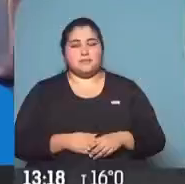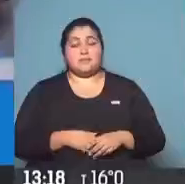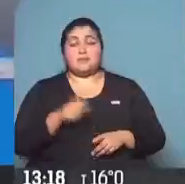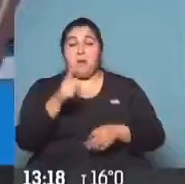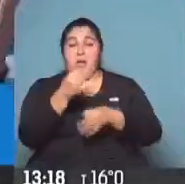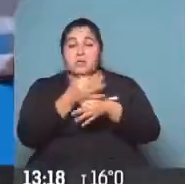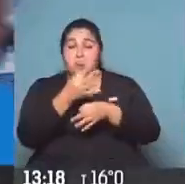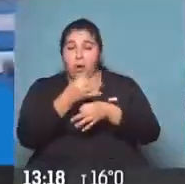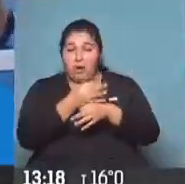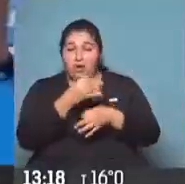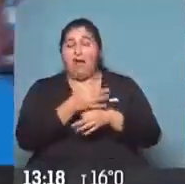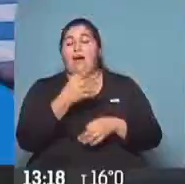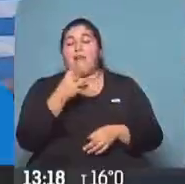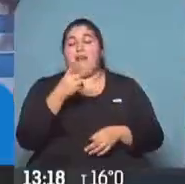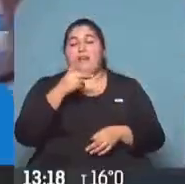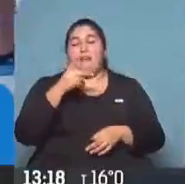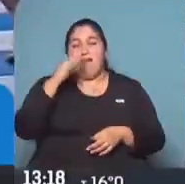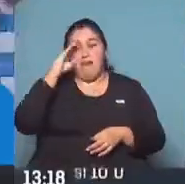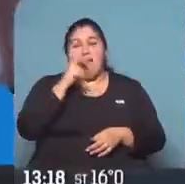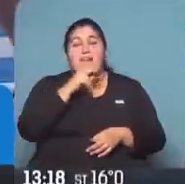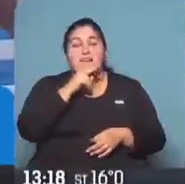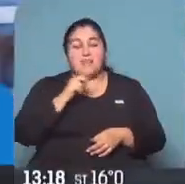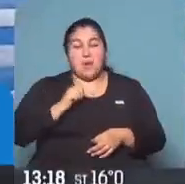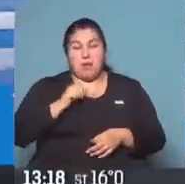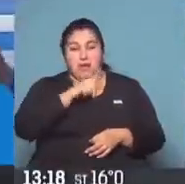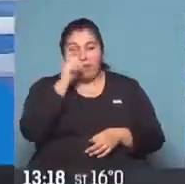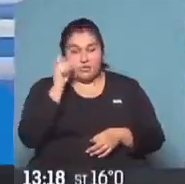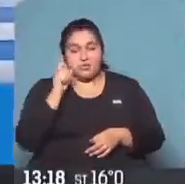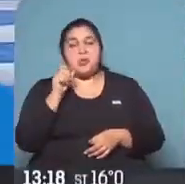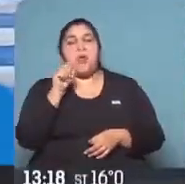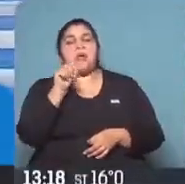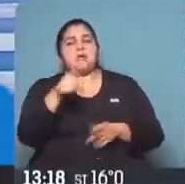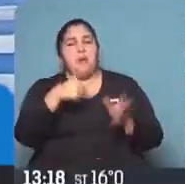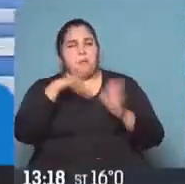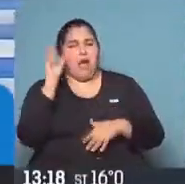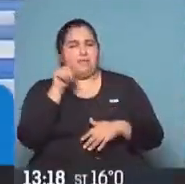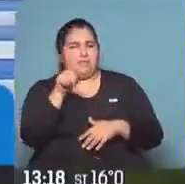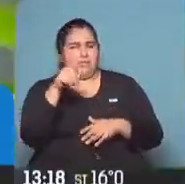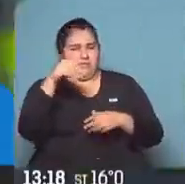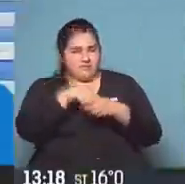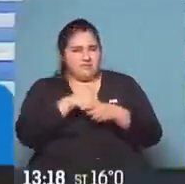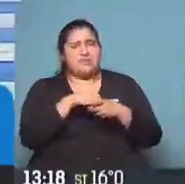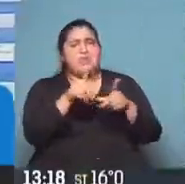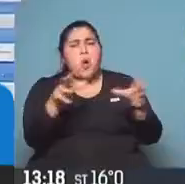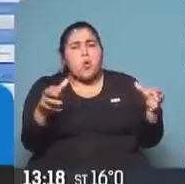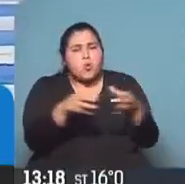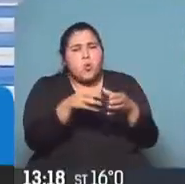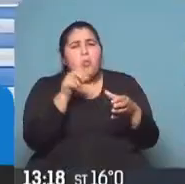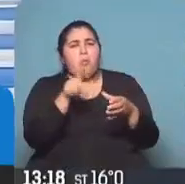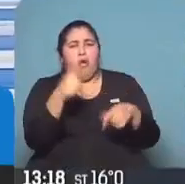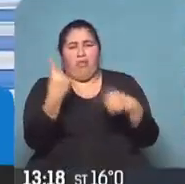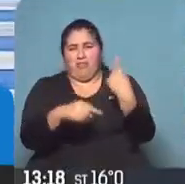sería gran don martín y el jueves es el crisol que se funde en aquellas esencias